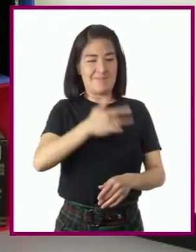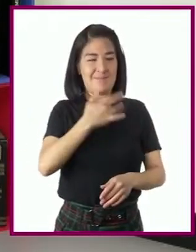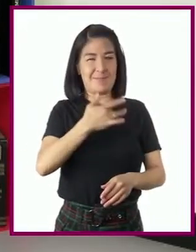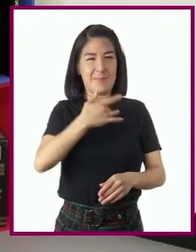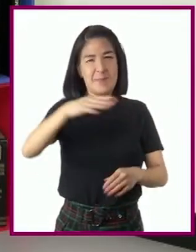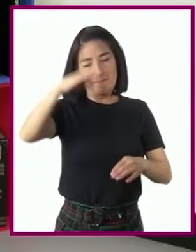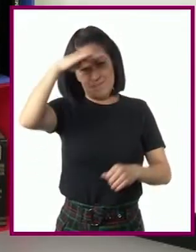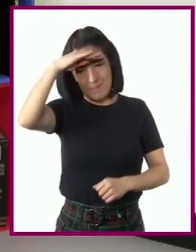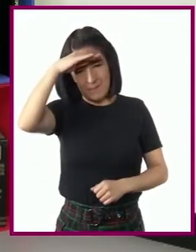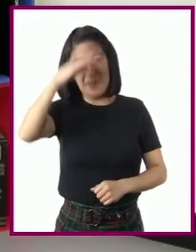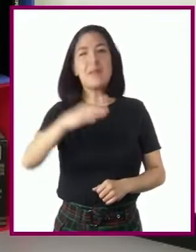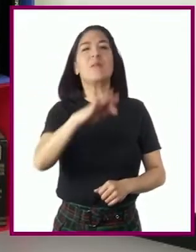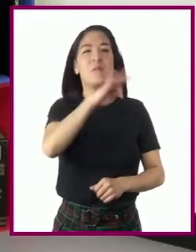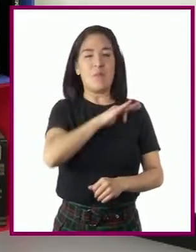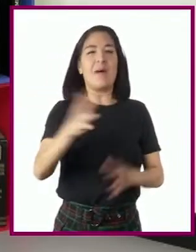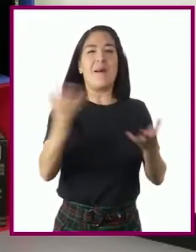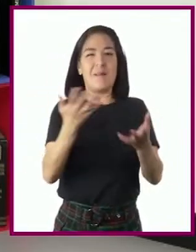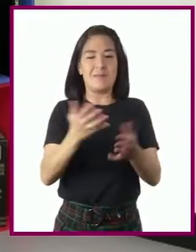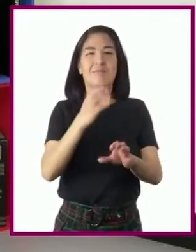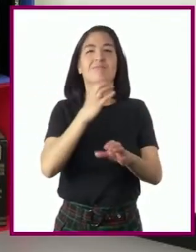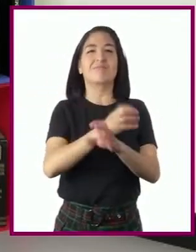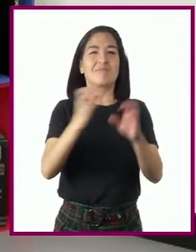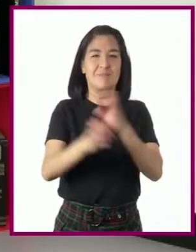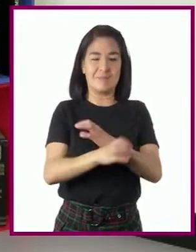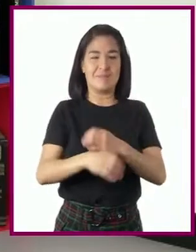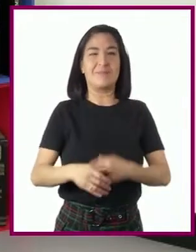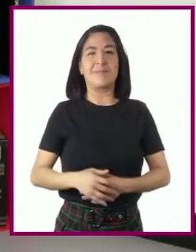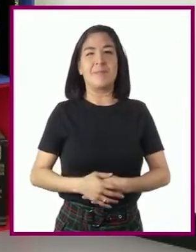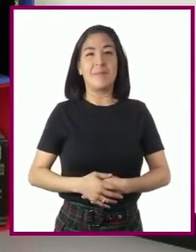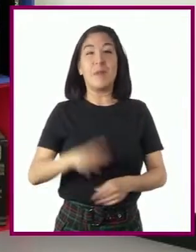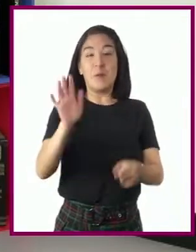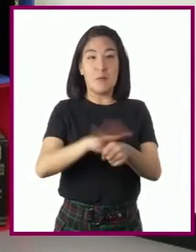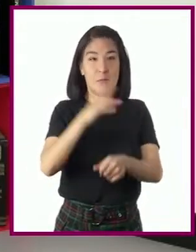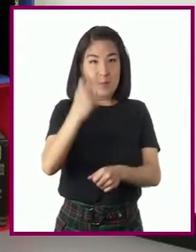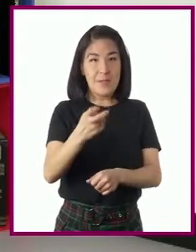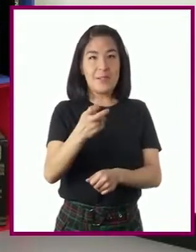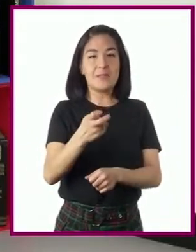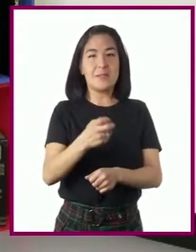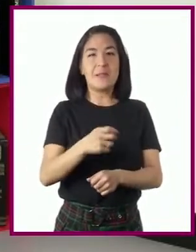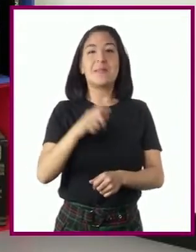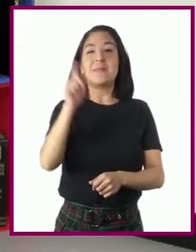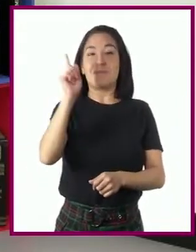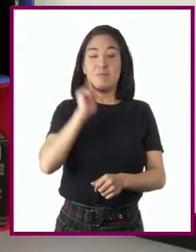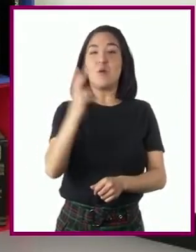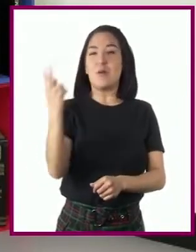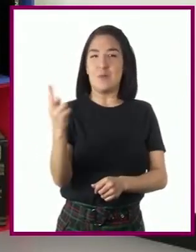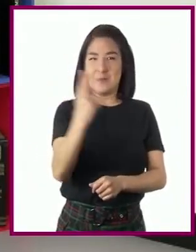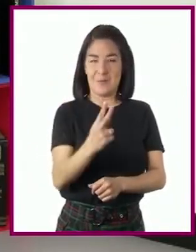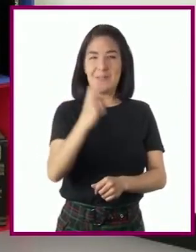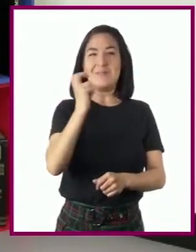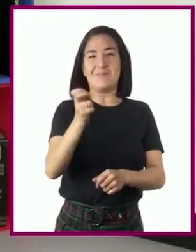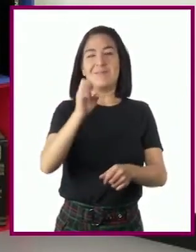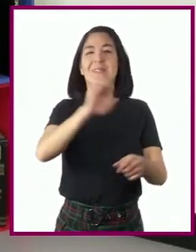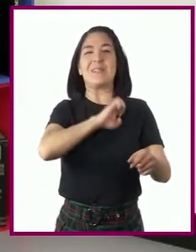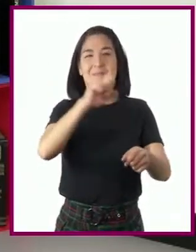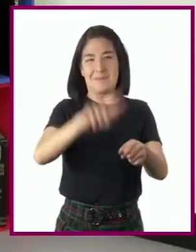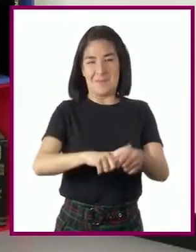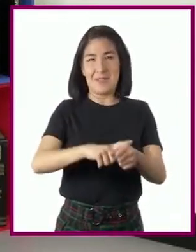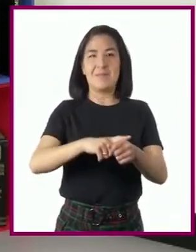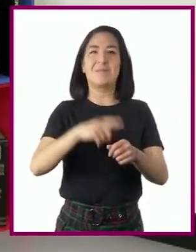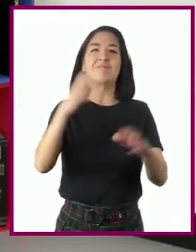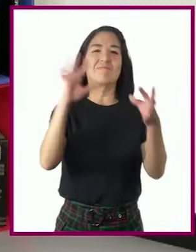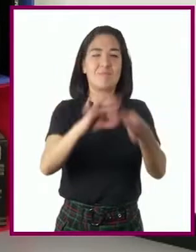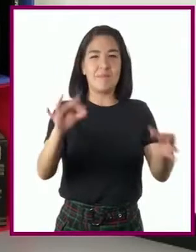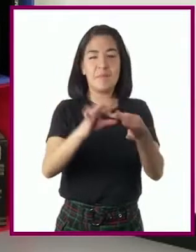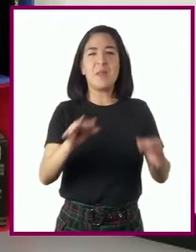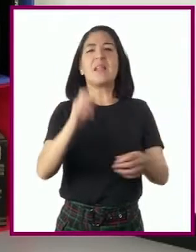sobre ellas y actuar en consecuencia. Por ello, nuestras especialistas nos guiarán para comprender la importancia